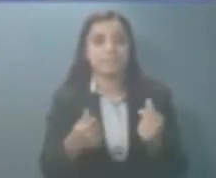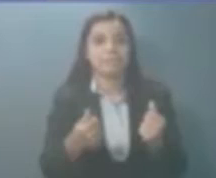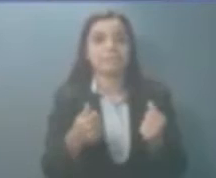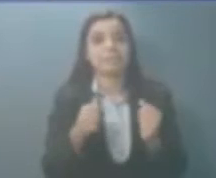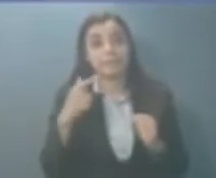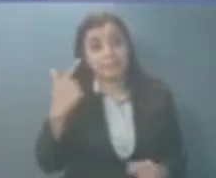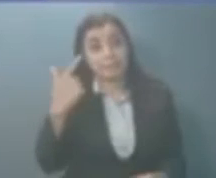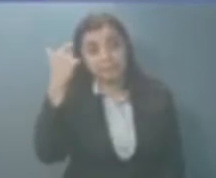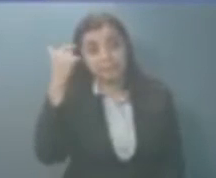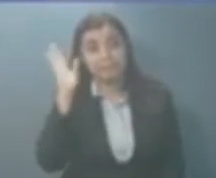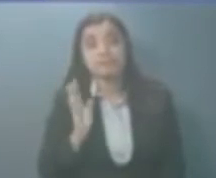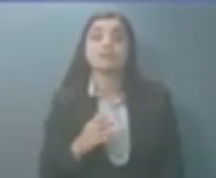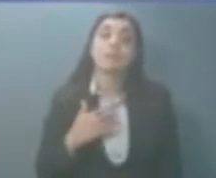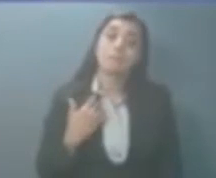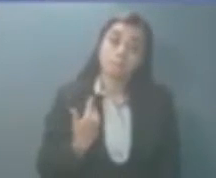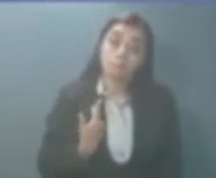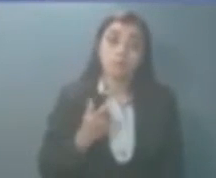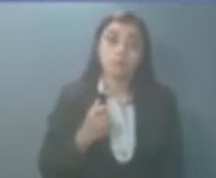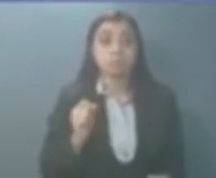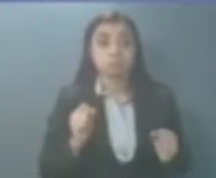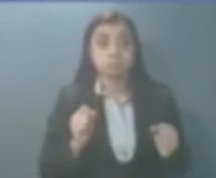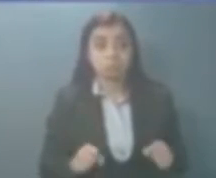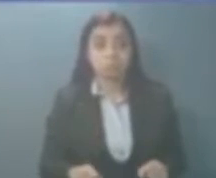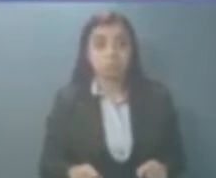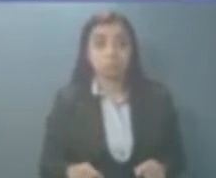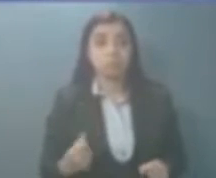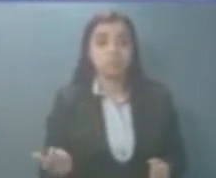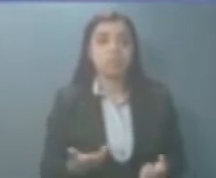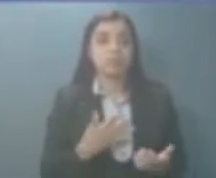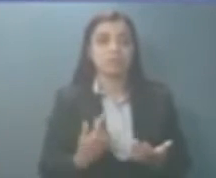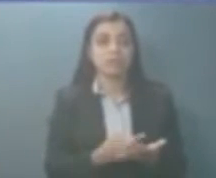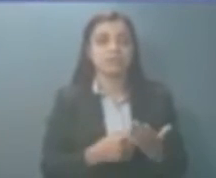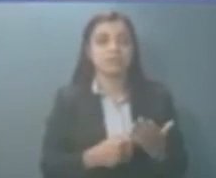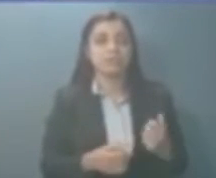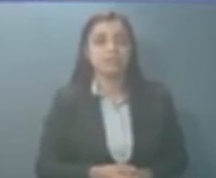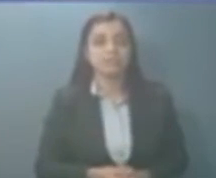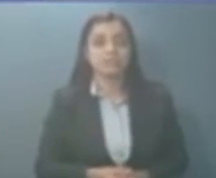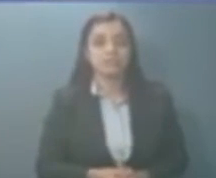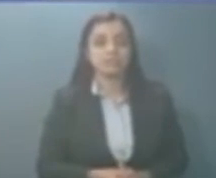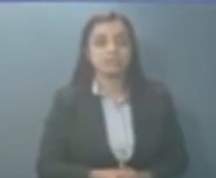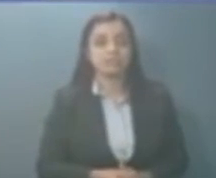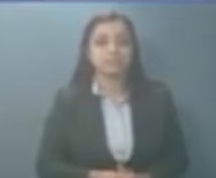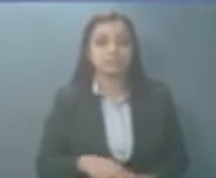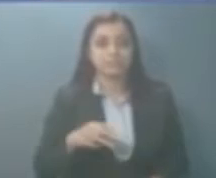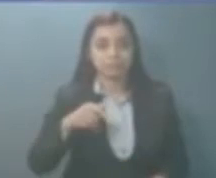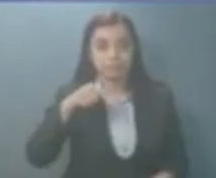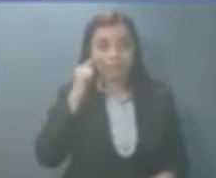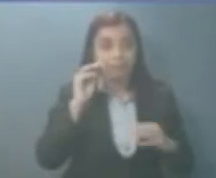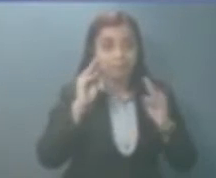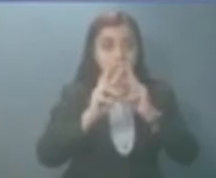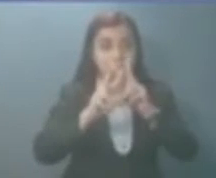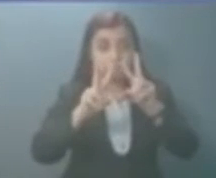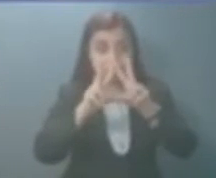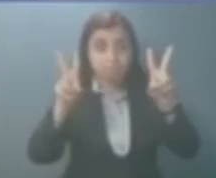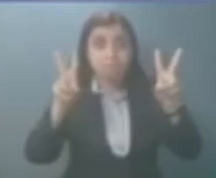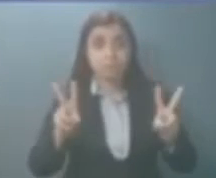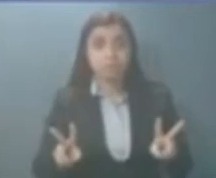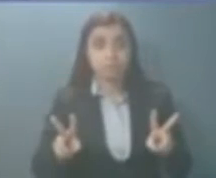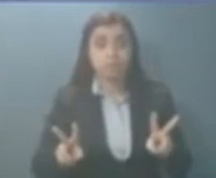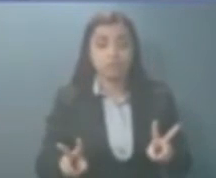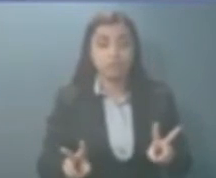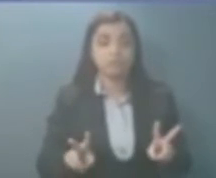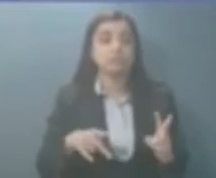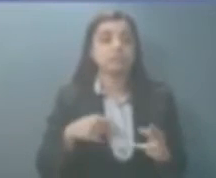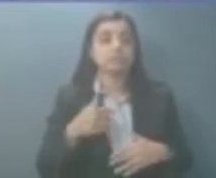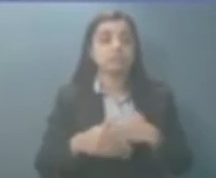más, porque lo va a poder hacer de manera virtual, a través de un sitio electrónico que va a poner a